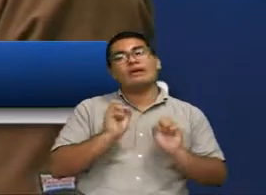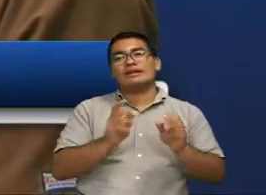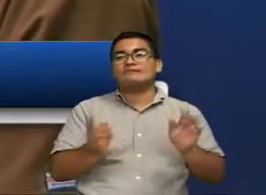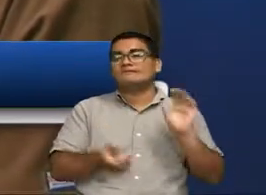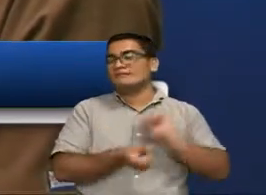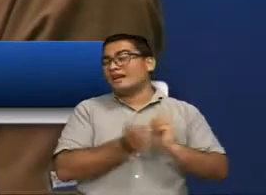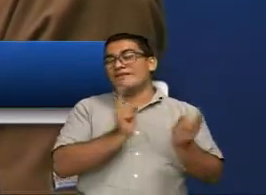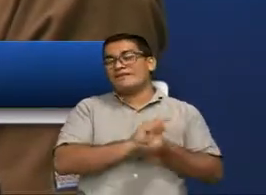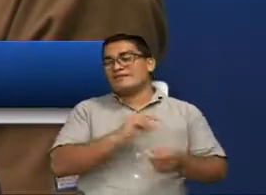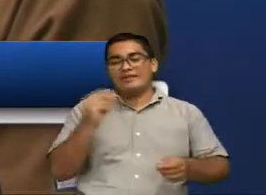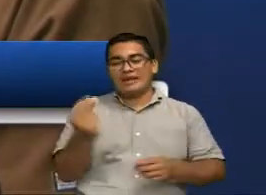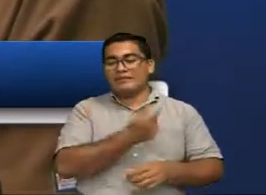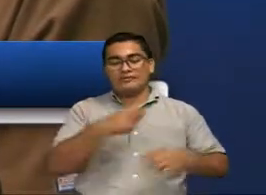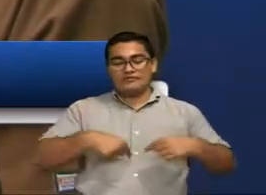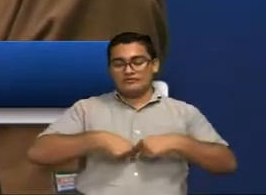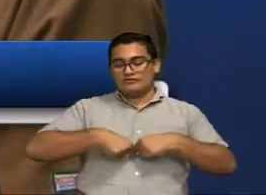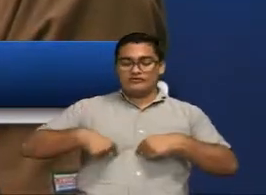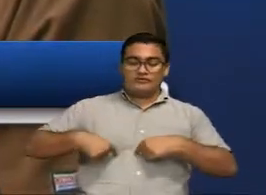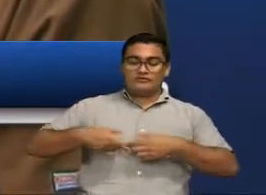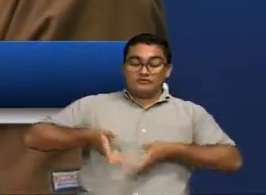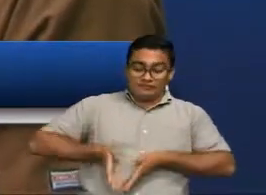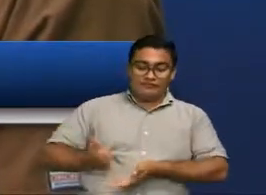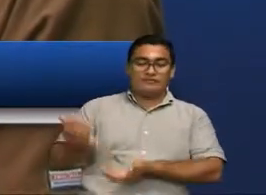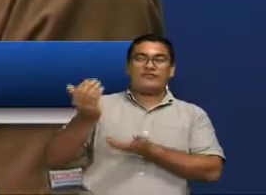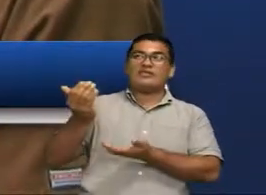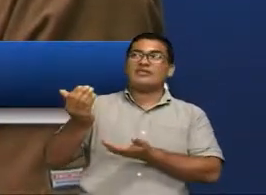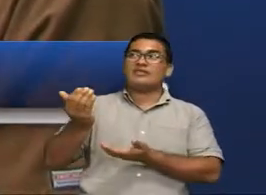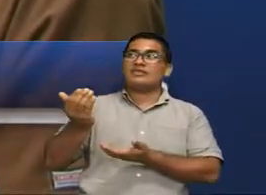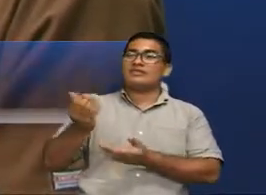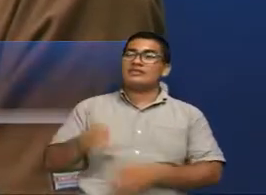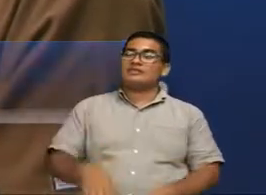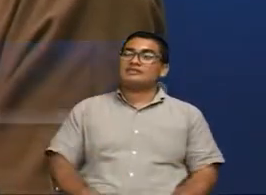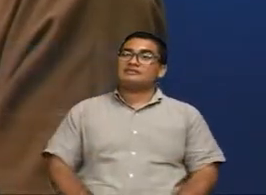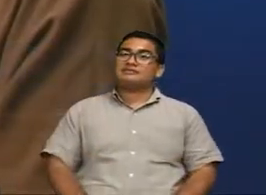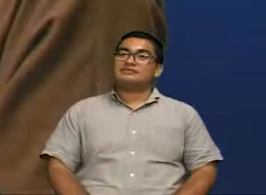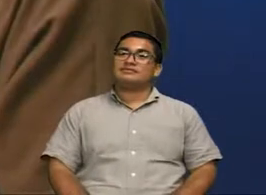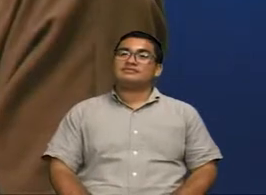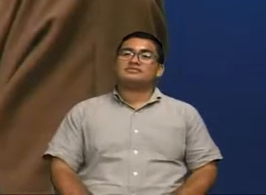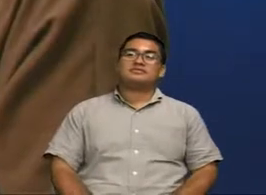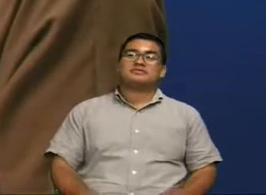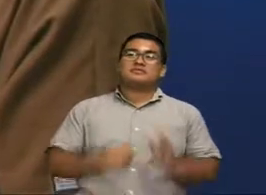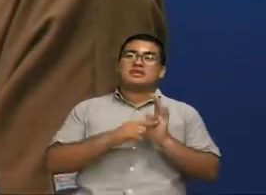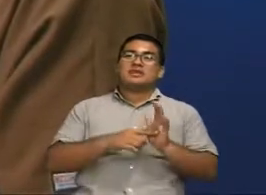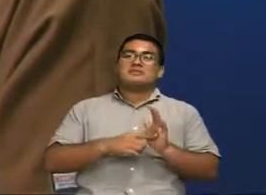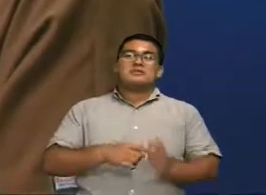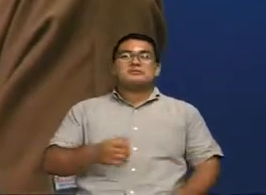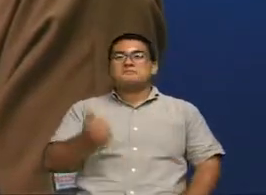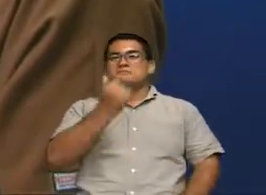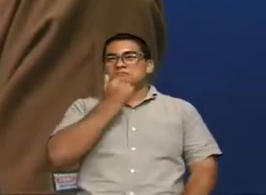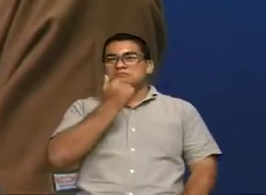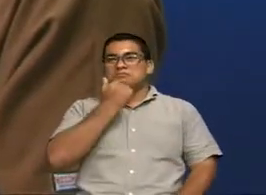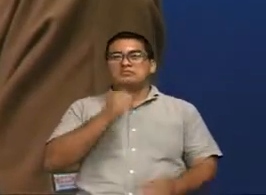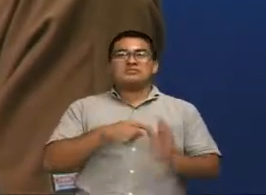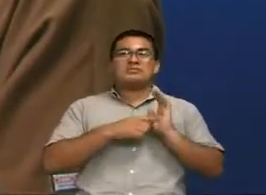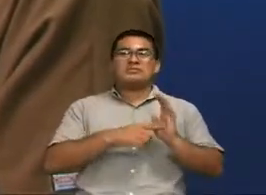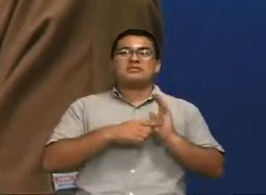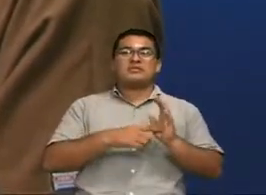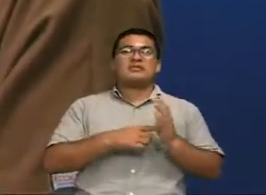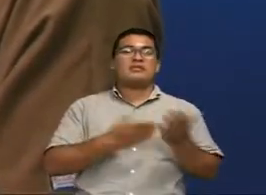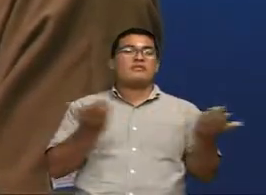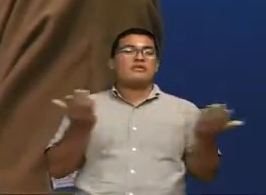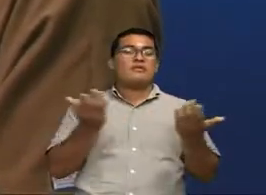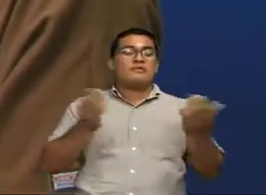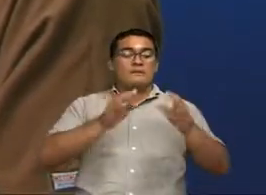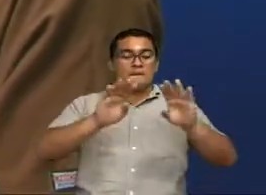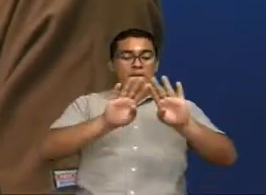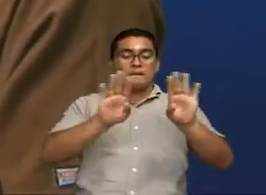todo, es un error o un mal conocimiento acerca de, por ejemplo, que la las mujeres que han